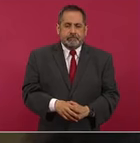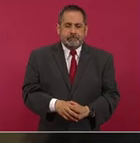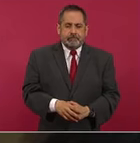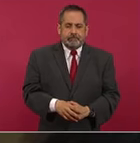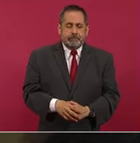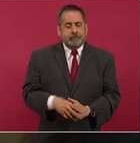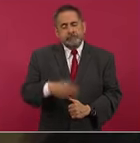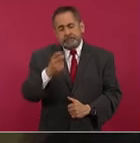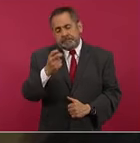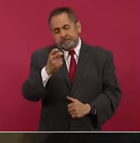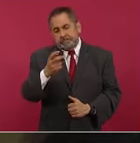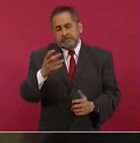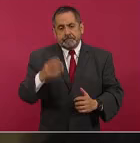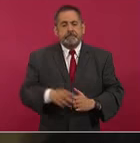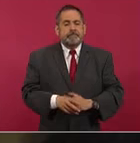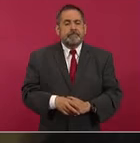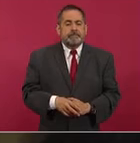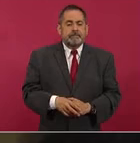Y por eso, pues,